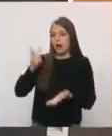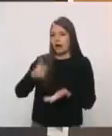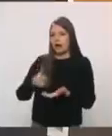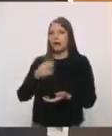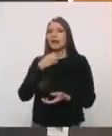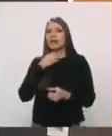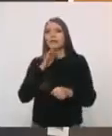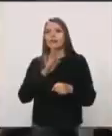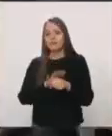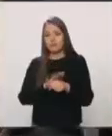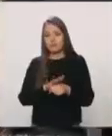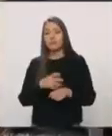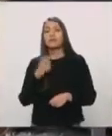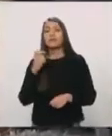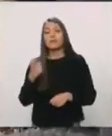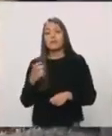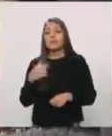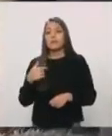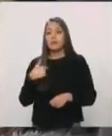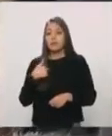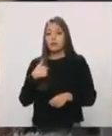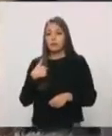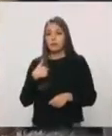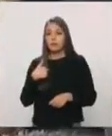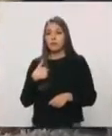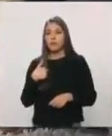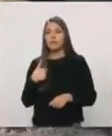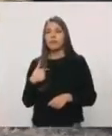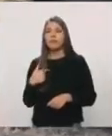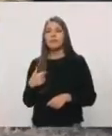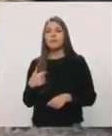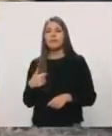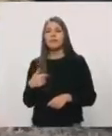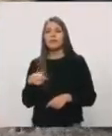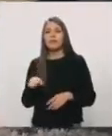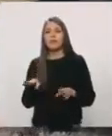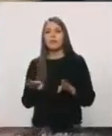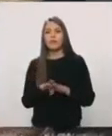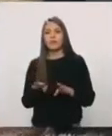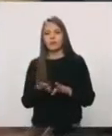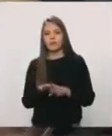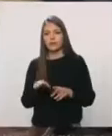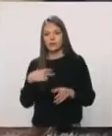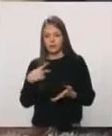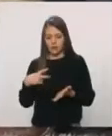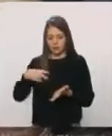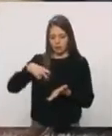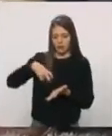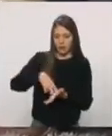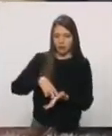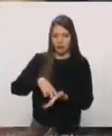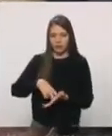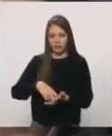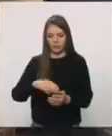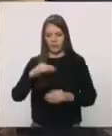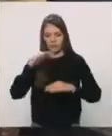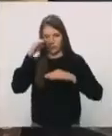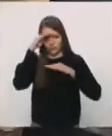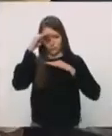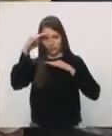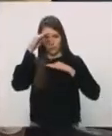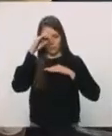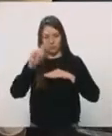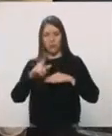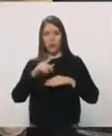en ese escenario, yo lo que voy a hacer es adoptar una postura a la altura del pequeño, de tal manera que yo pueda recargarlo hacia